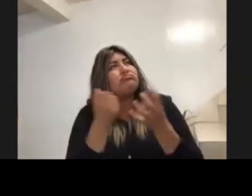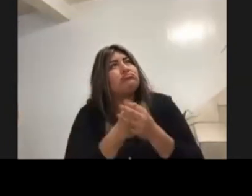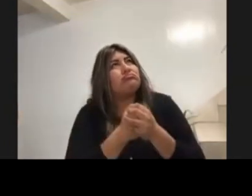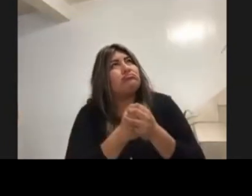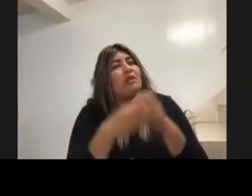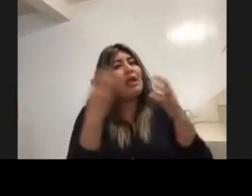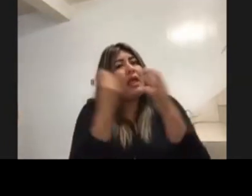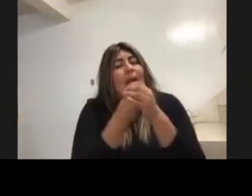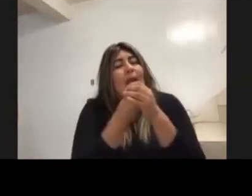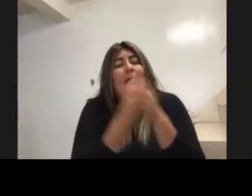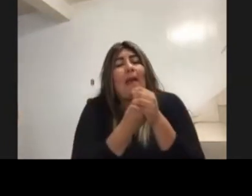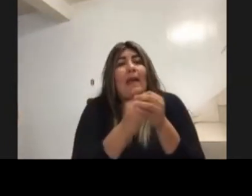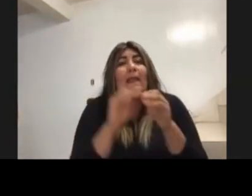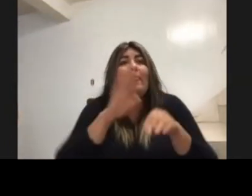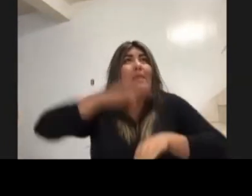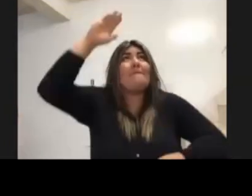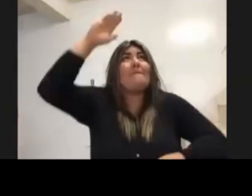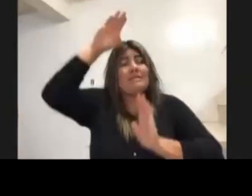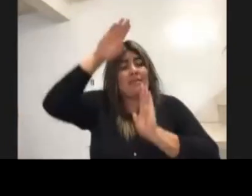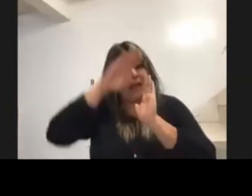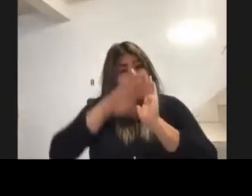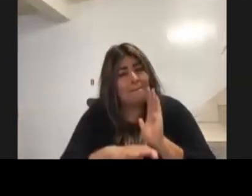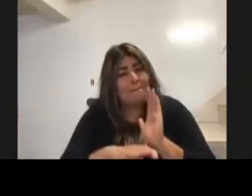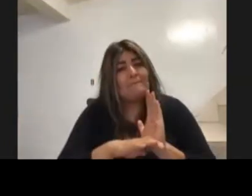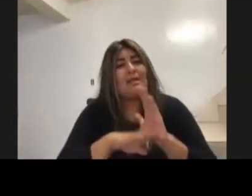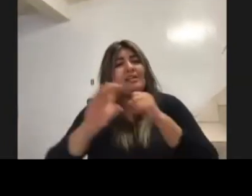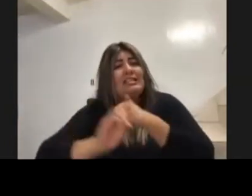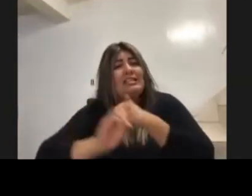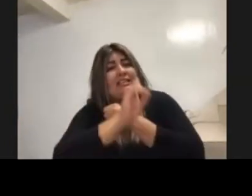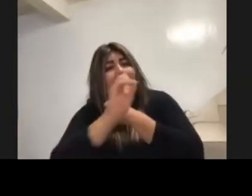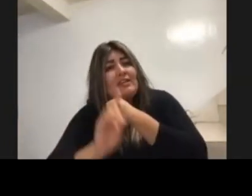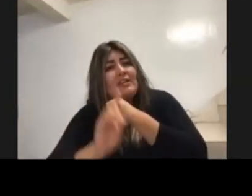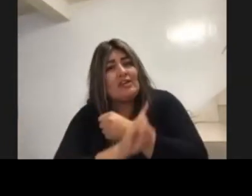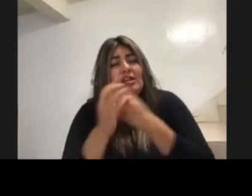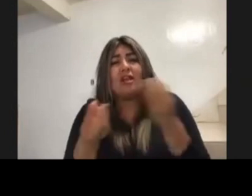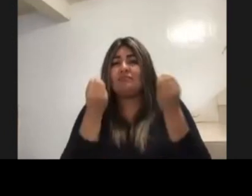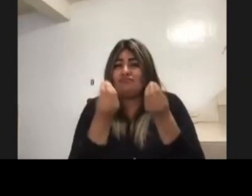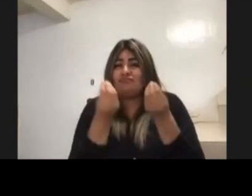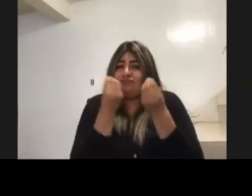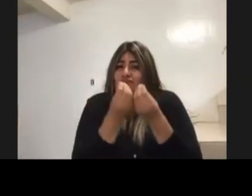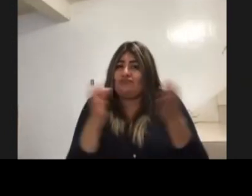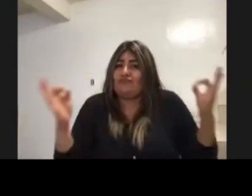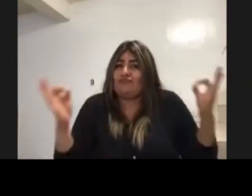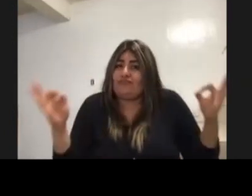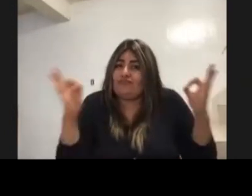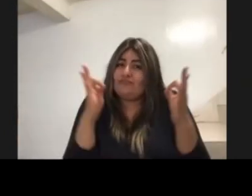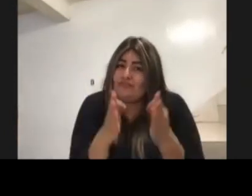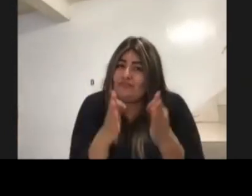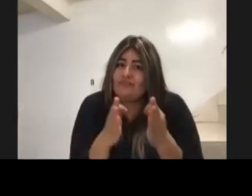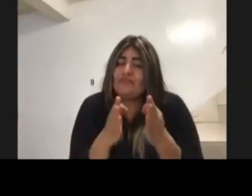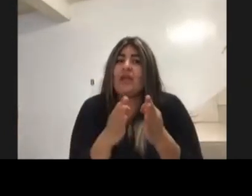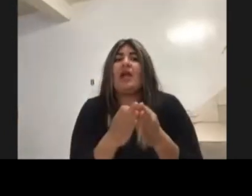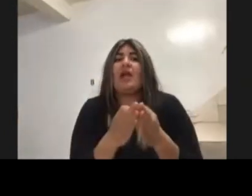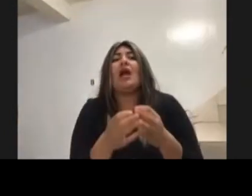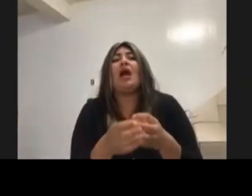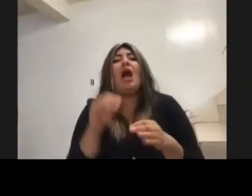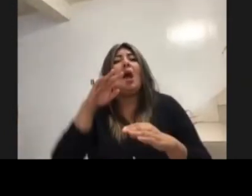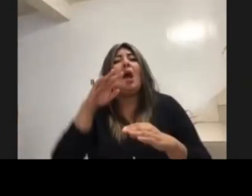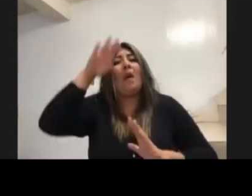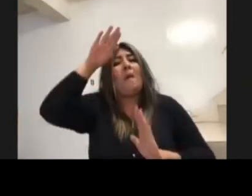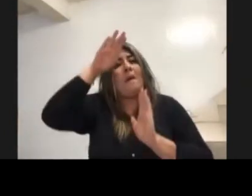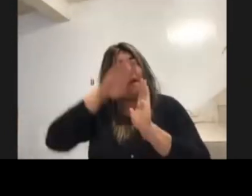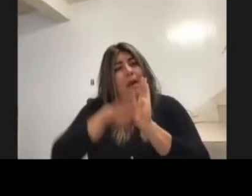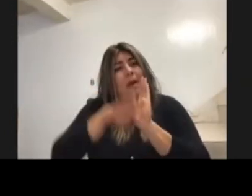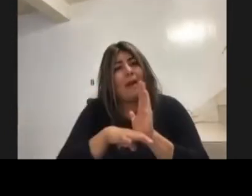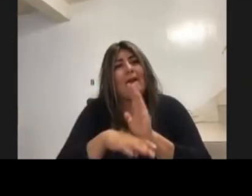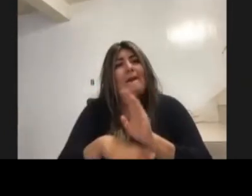complejidad, de más a menos cantidad de trabajo, de más a menos el tiempo